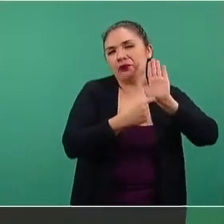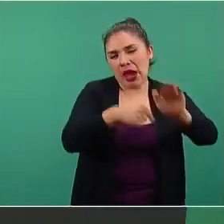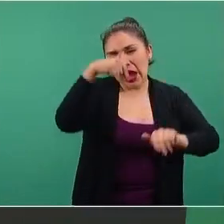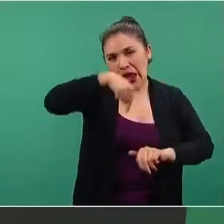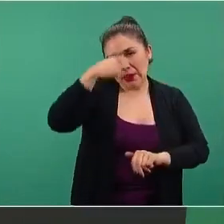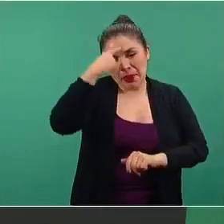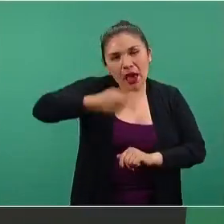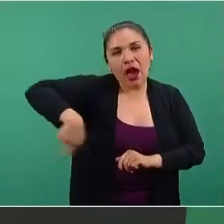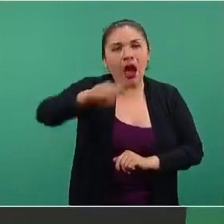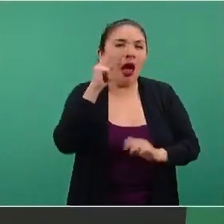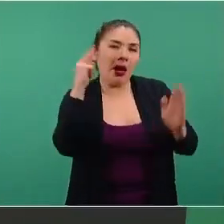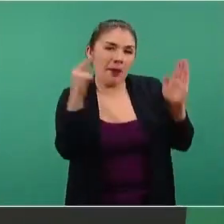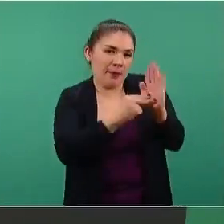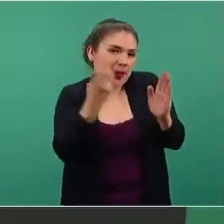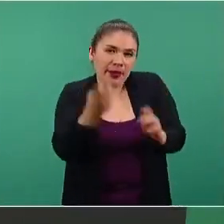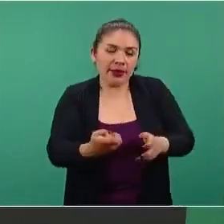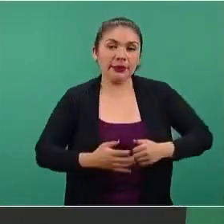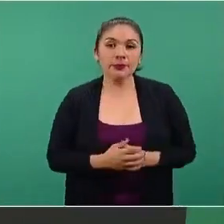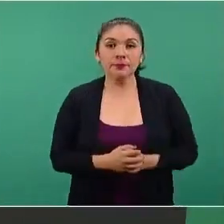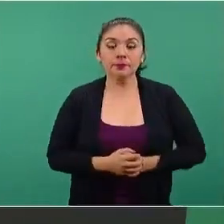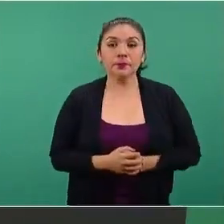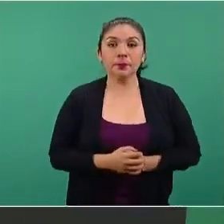aquí para todas ustedes.